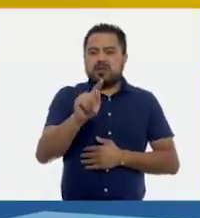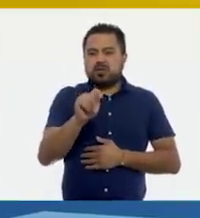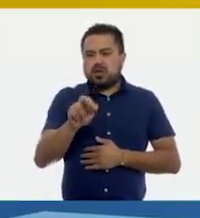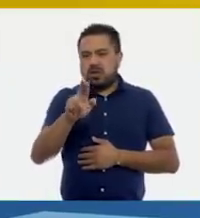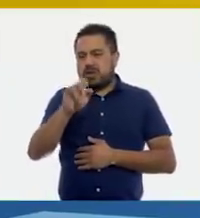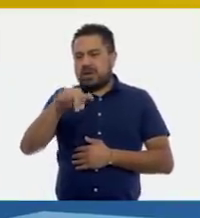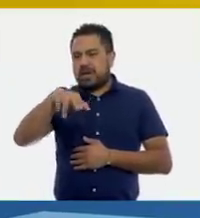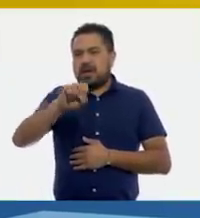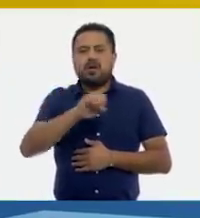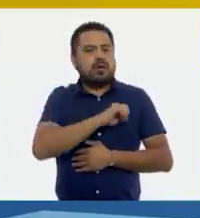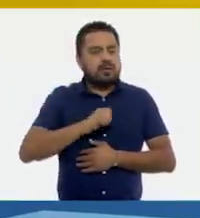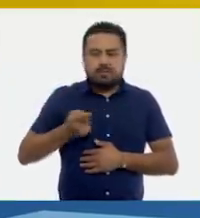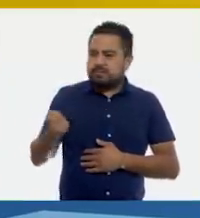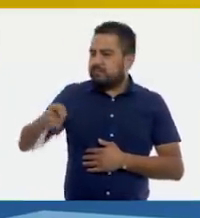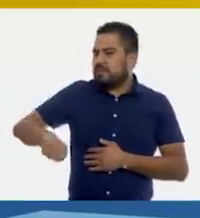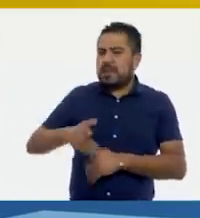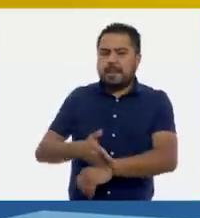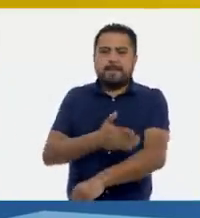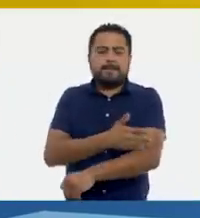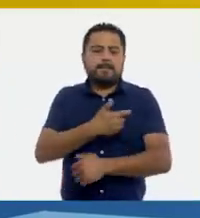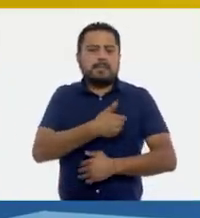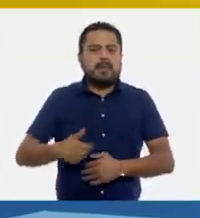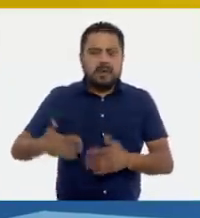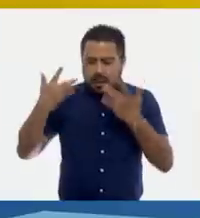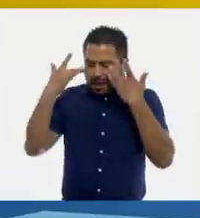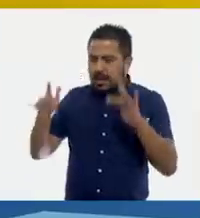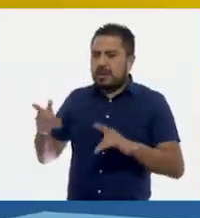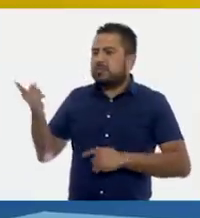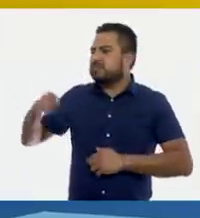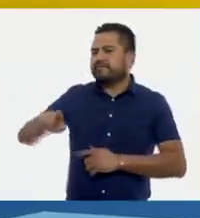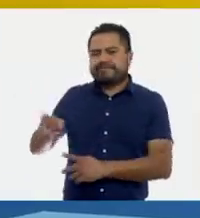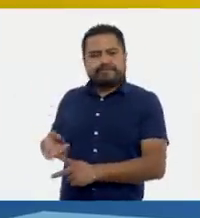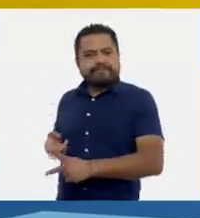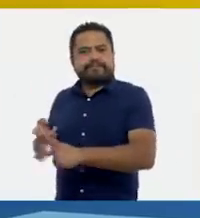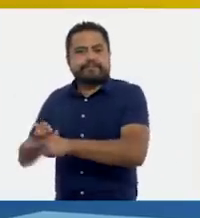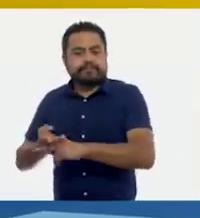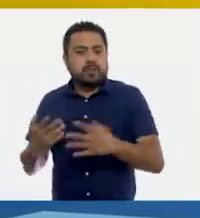Huerta obligó al presidente Madero a renunciar y lo mandó a asesinar.